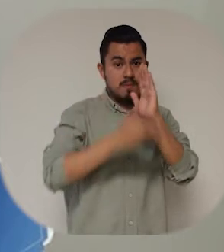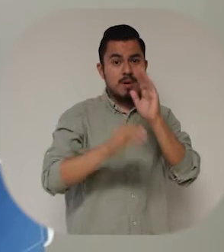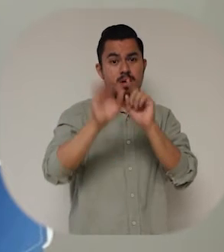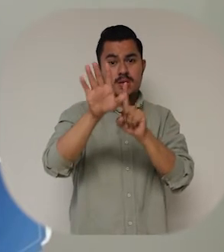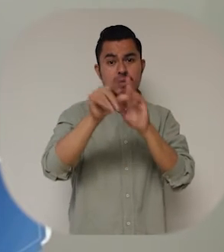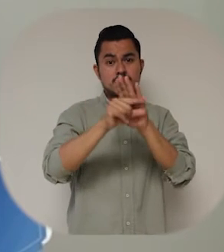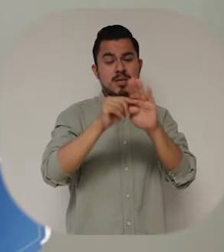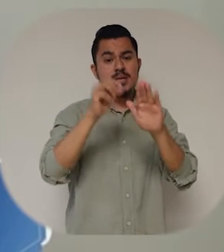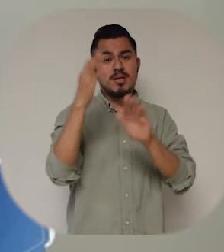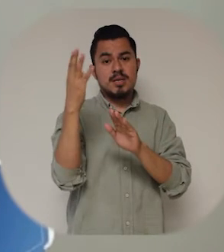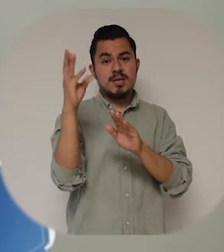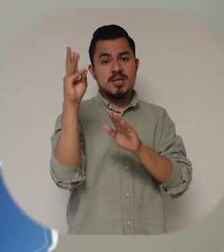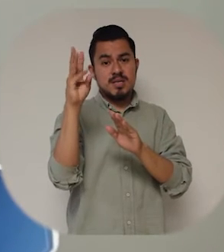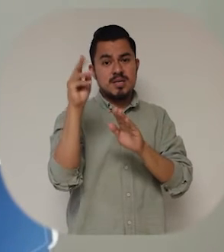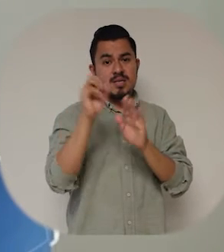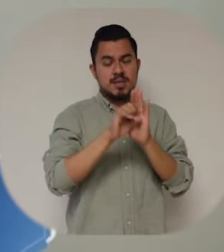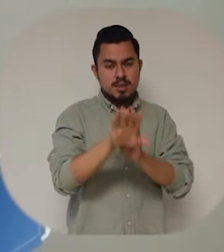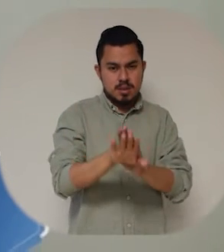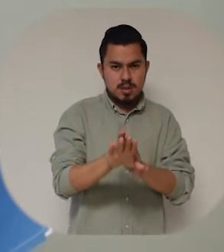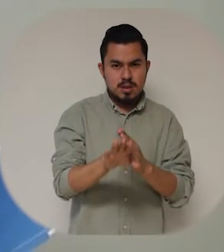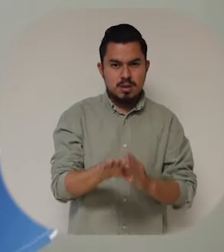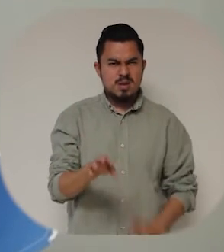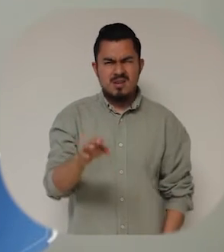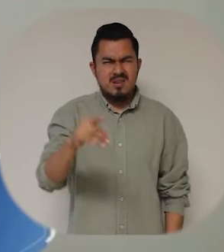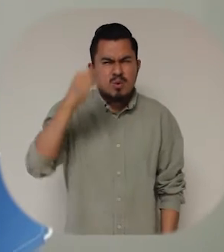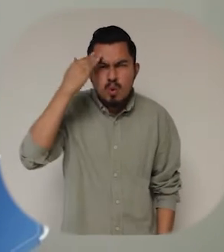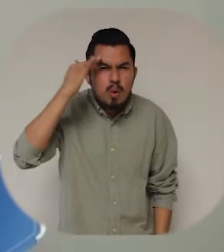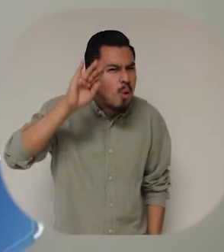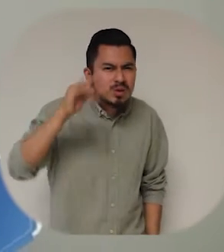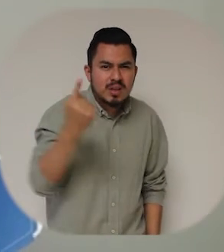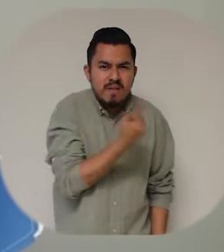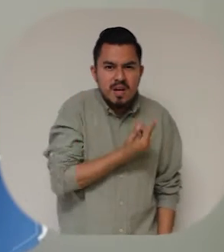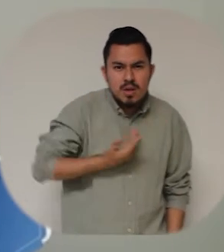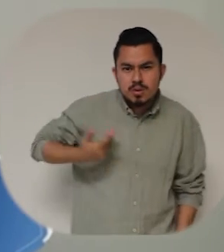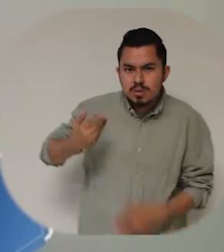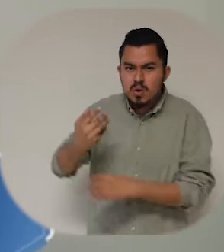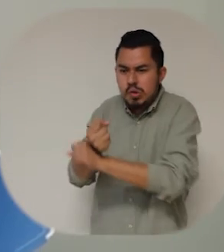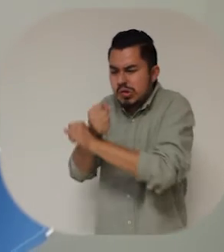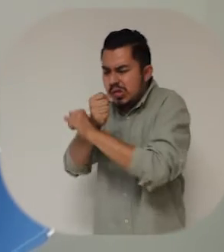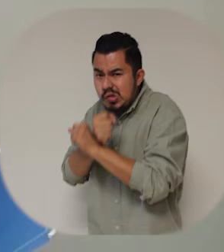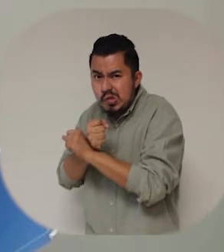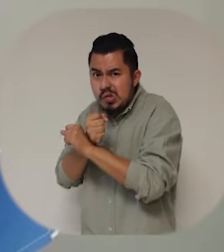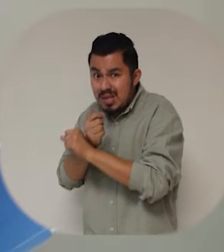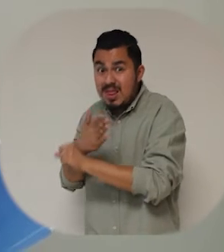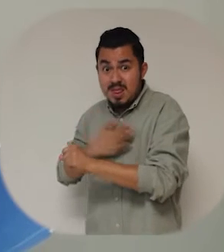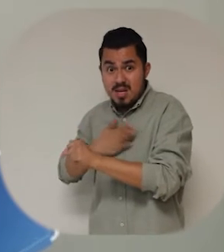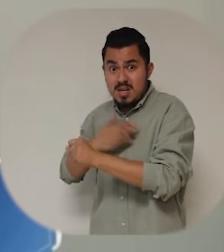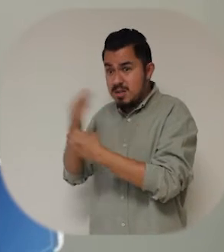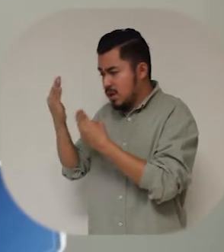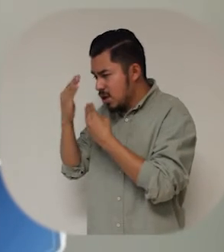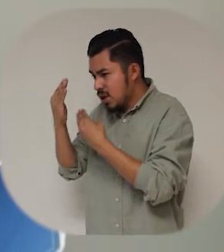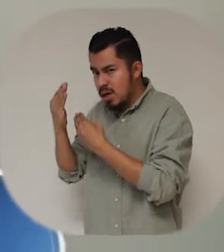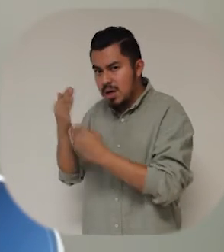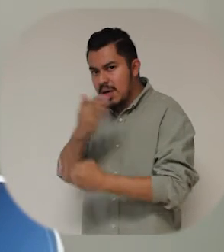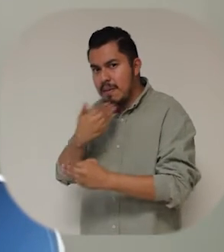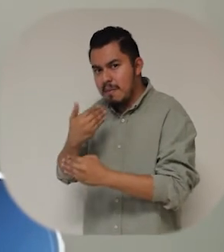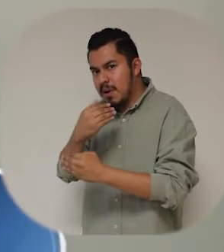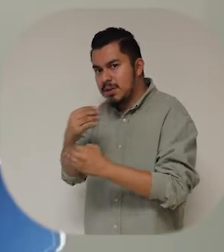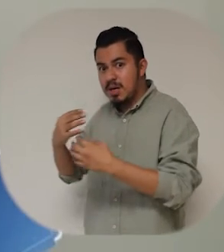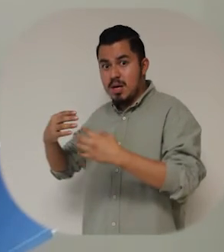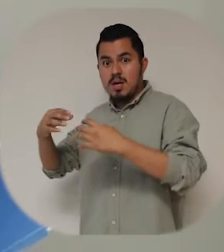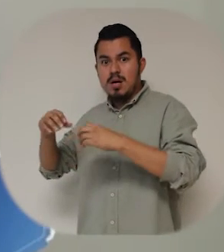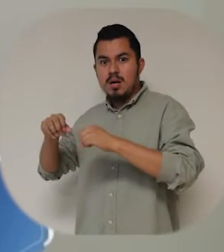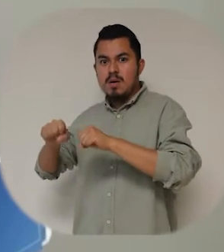quien obedecéis, sea del pecado para muerte, o sea para justicia, o sea de la